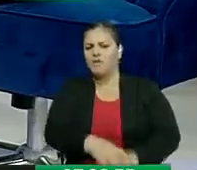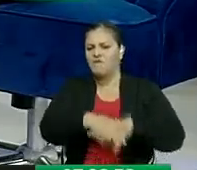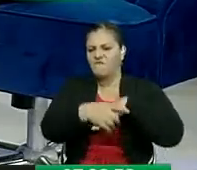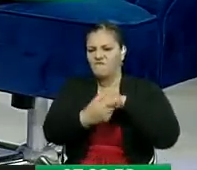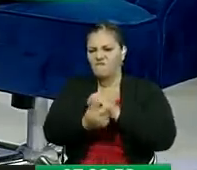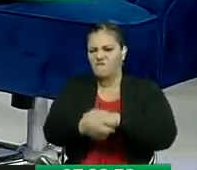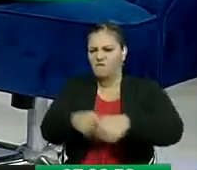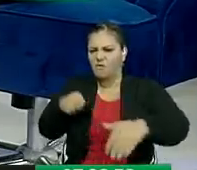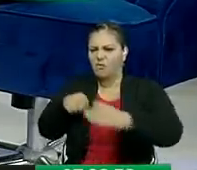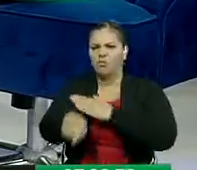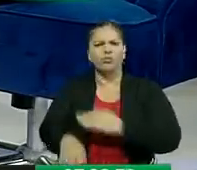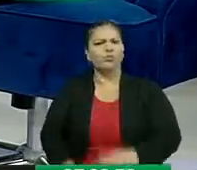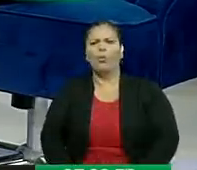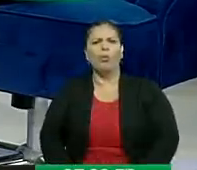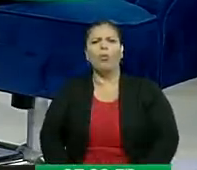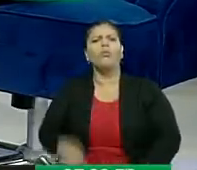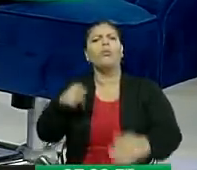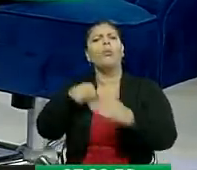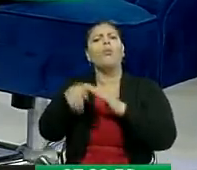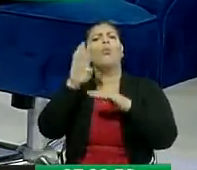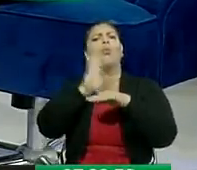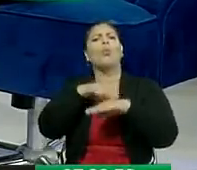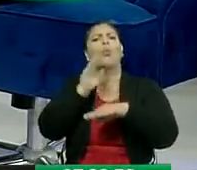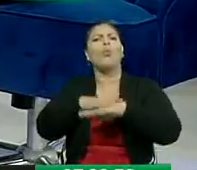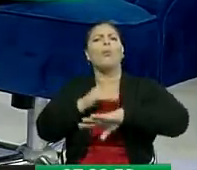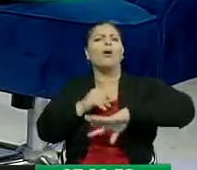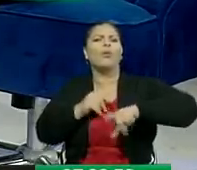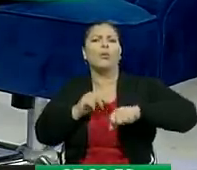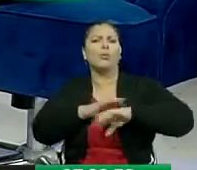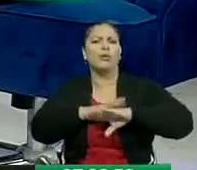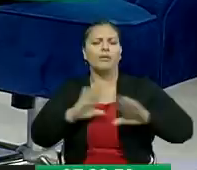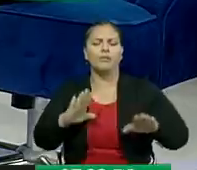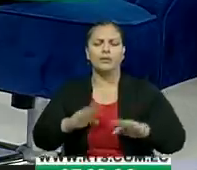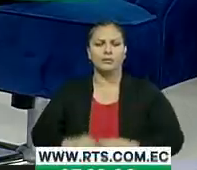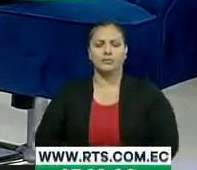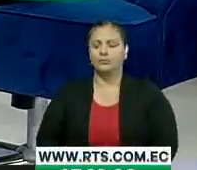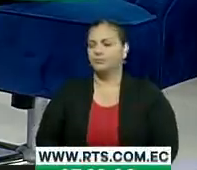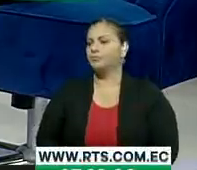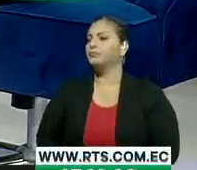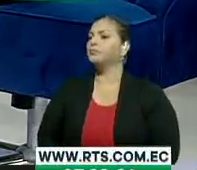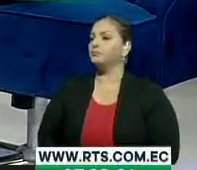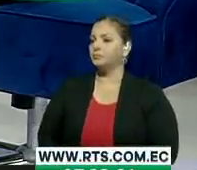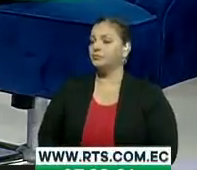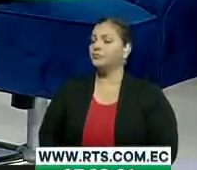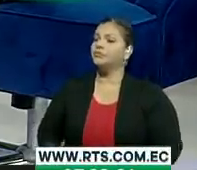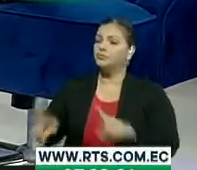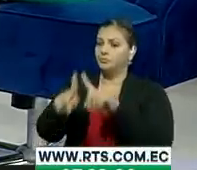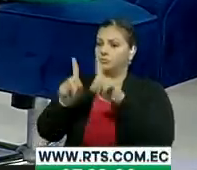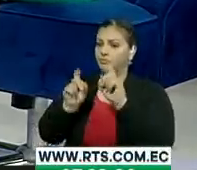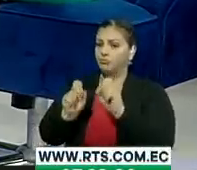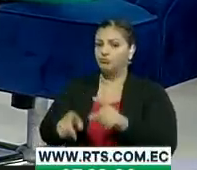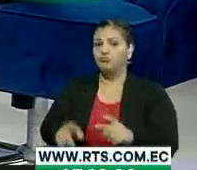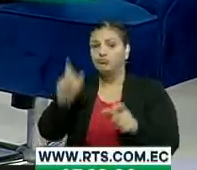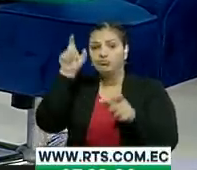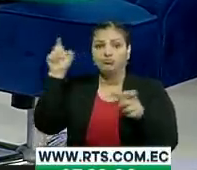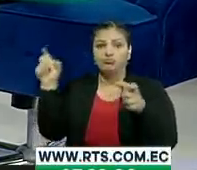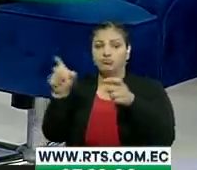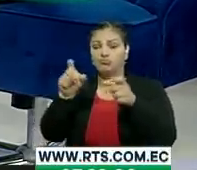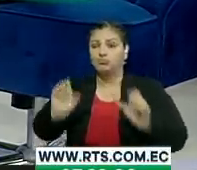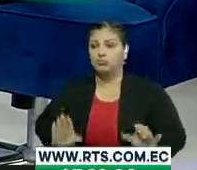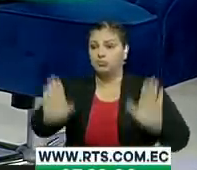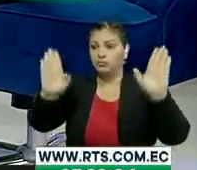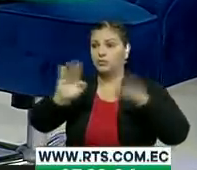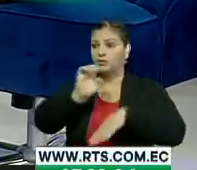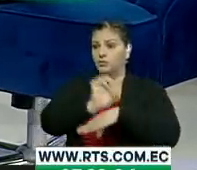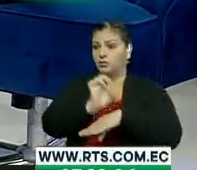yo le pregunto, ¿se podría lograr que a través de algún organismo como la Fiscalía General del Estado, por ejemplo,